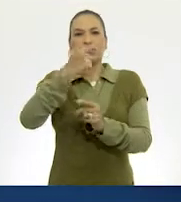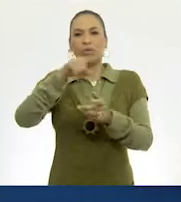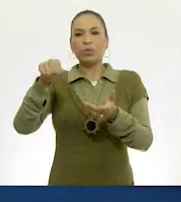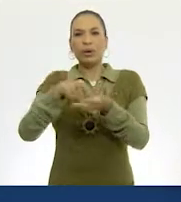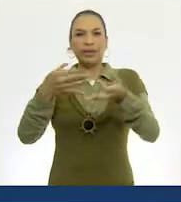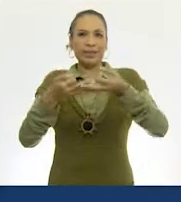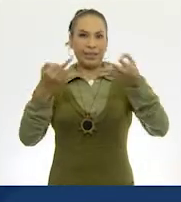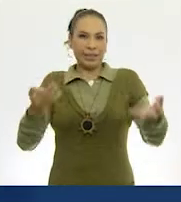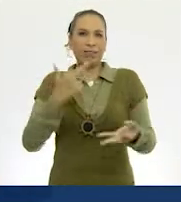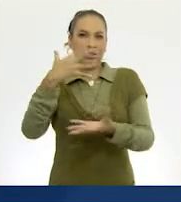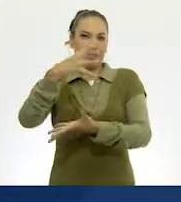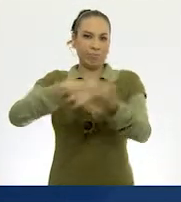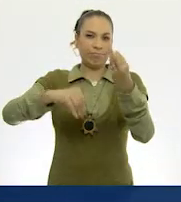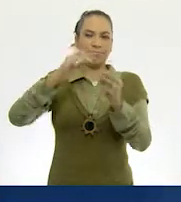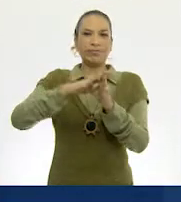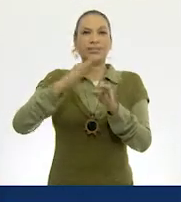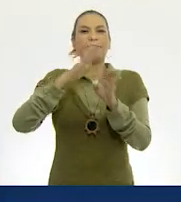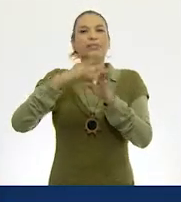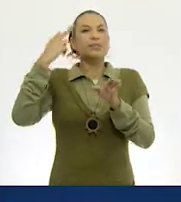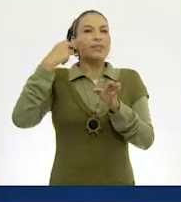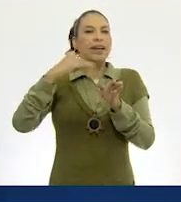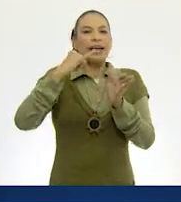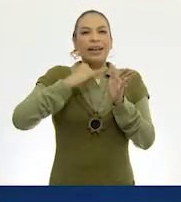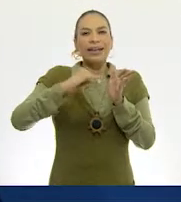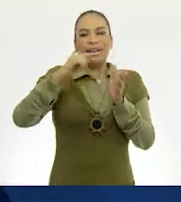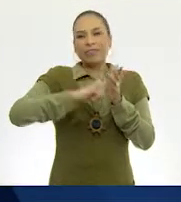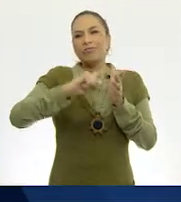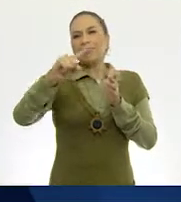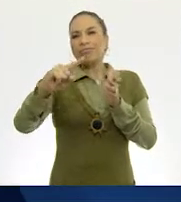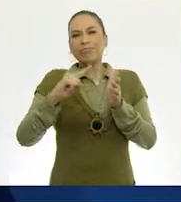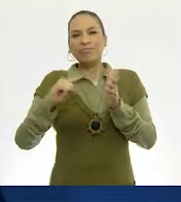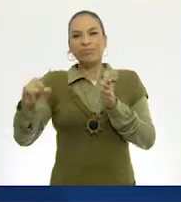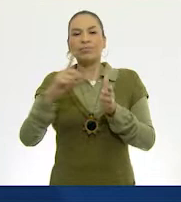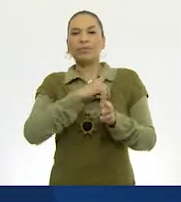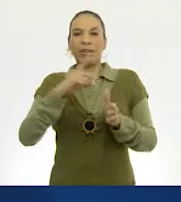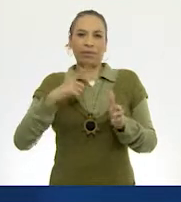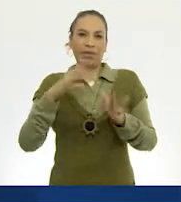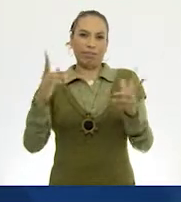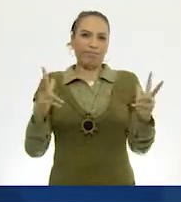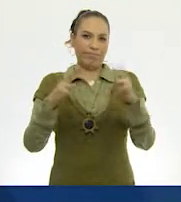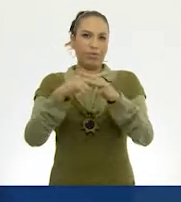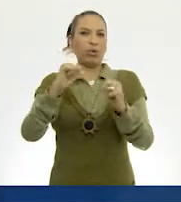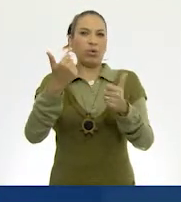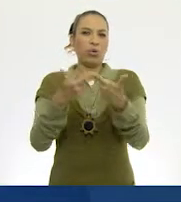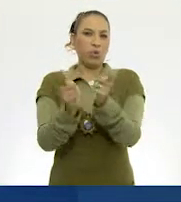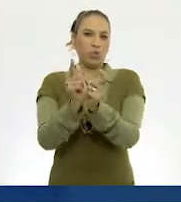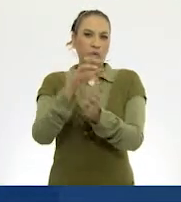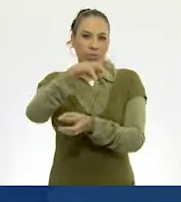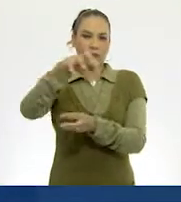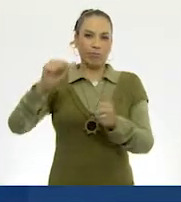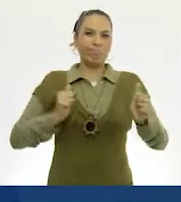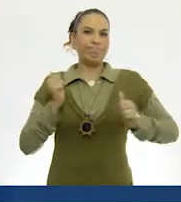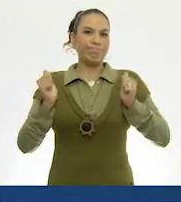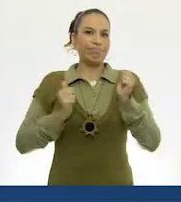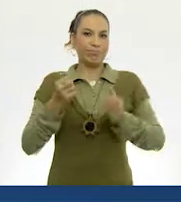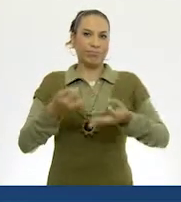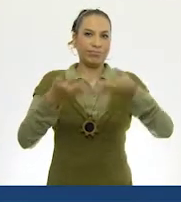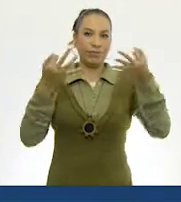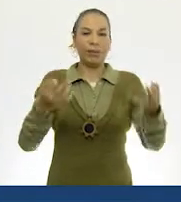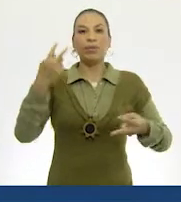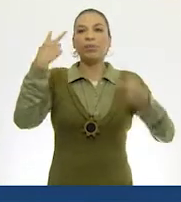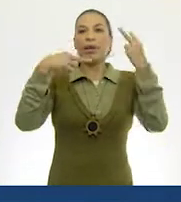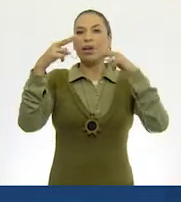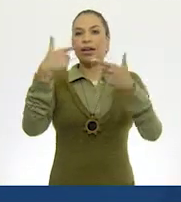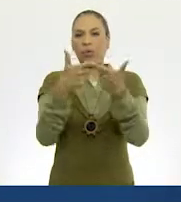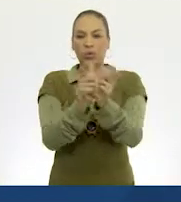recursos. Recorrían grandes distancias y en ocasiones debían luchar contra otros grupos nómadas por el territorio. Viajaban